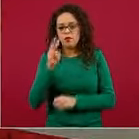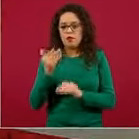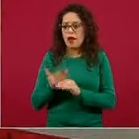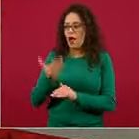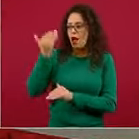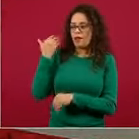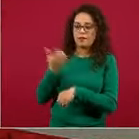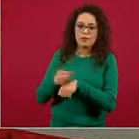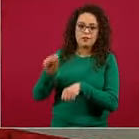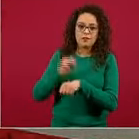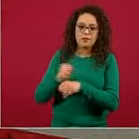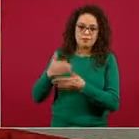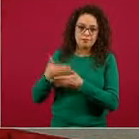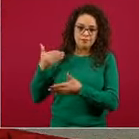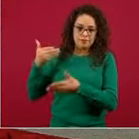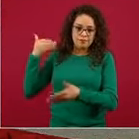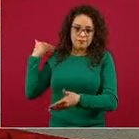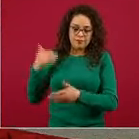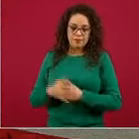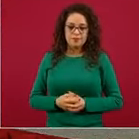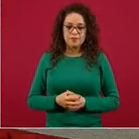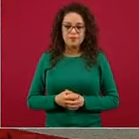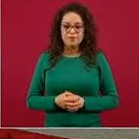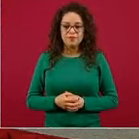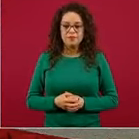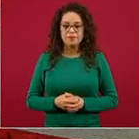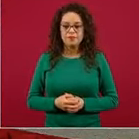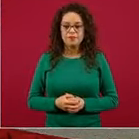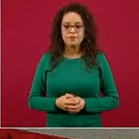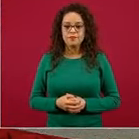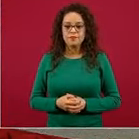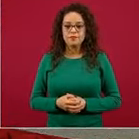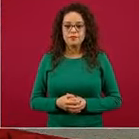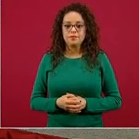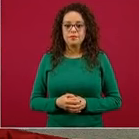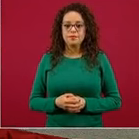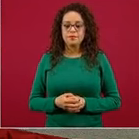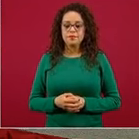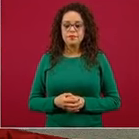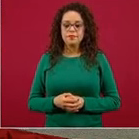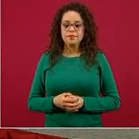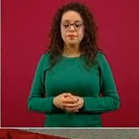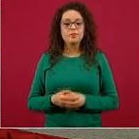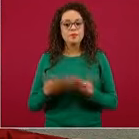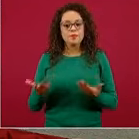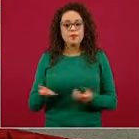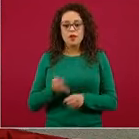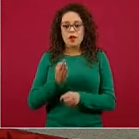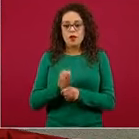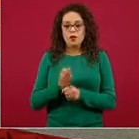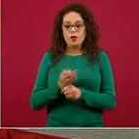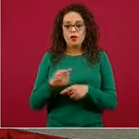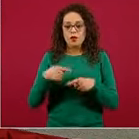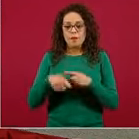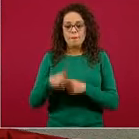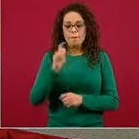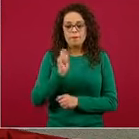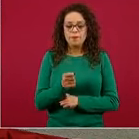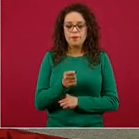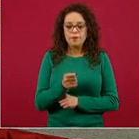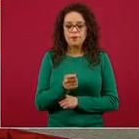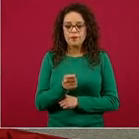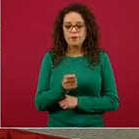en semanas previas. Bien, vamos entonces a dar el espacio